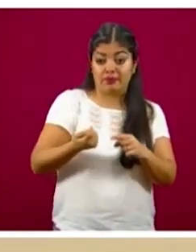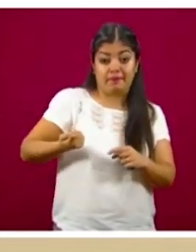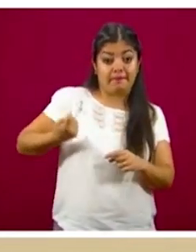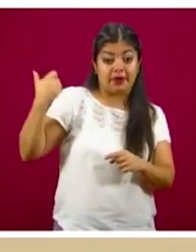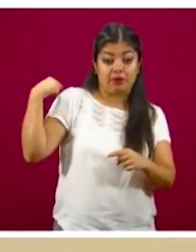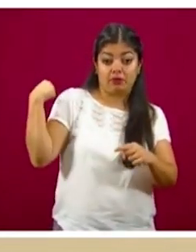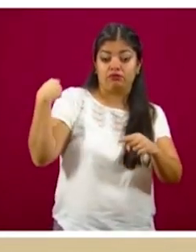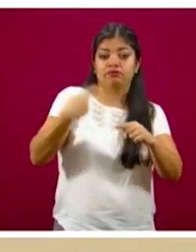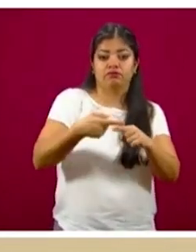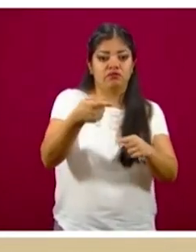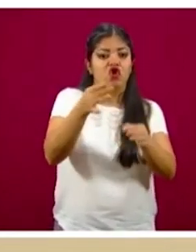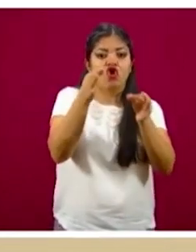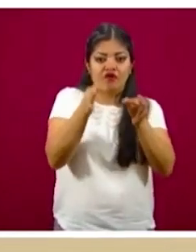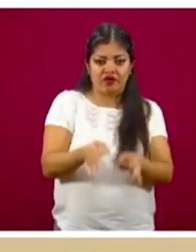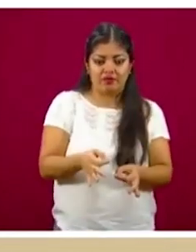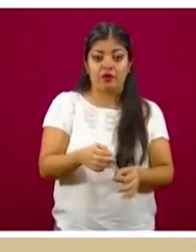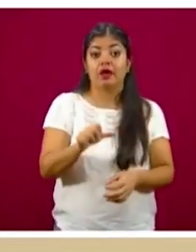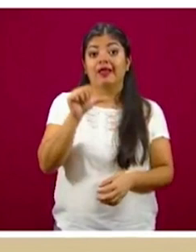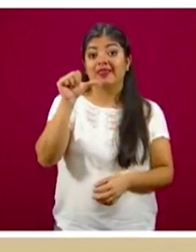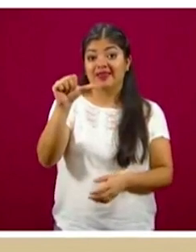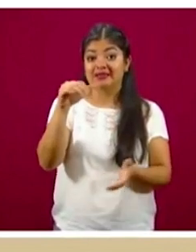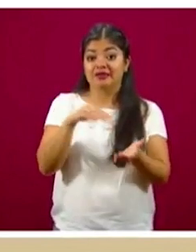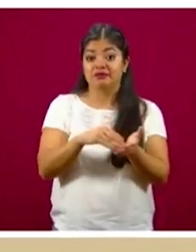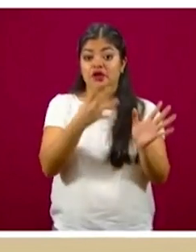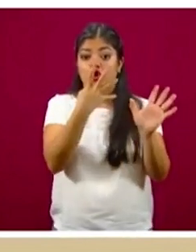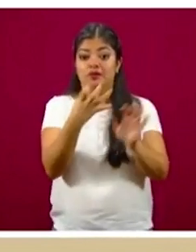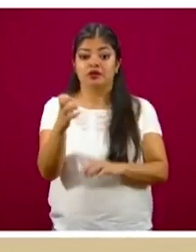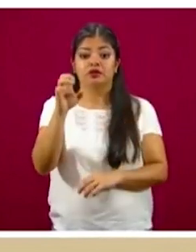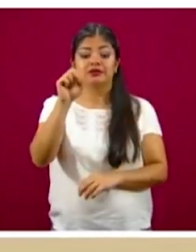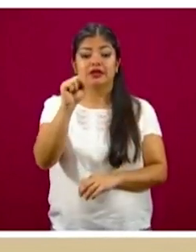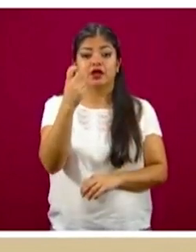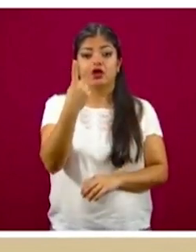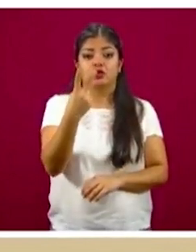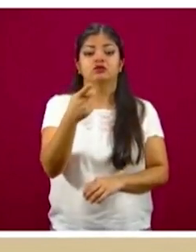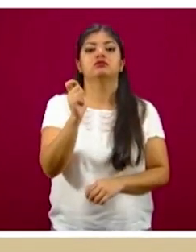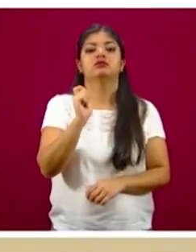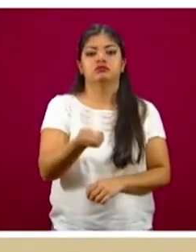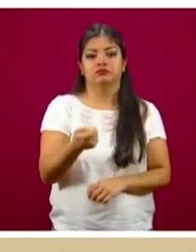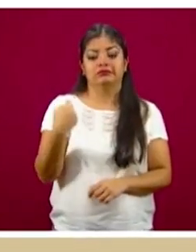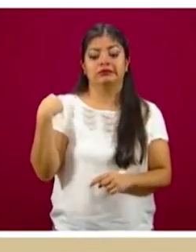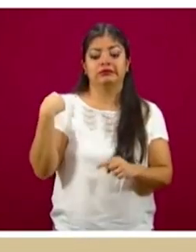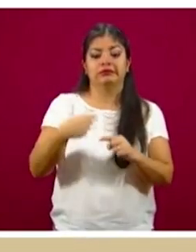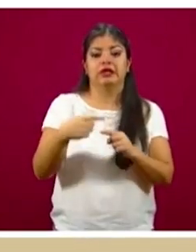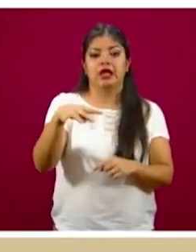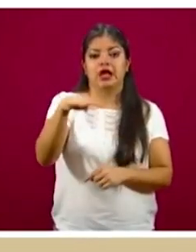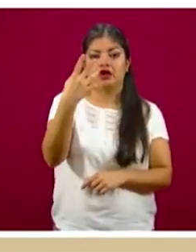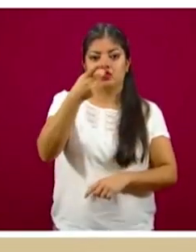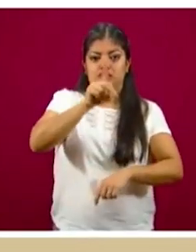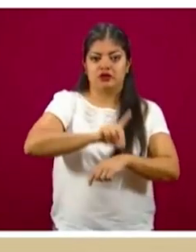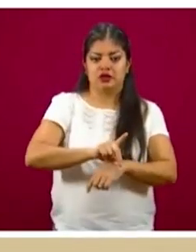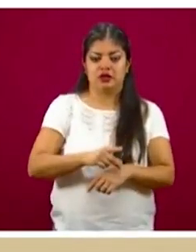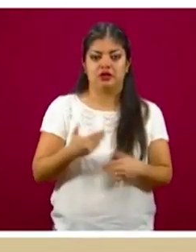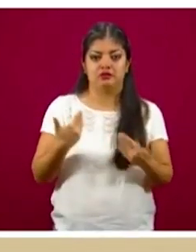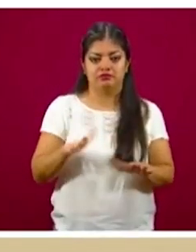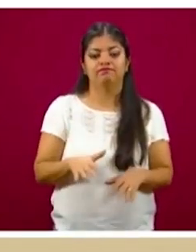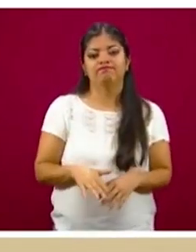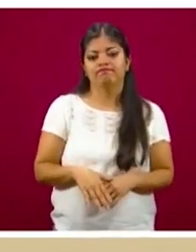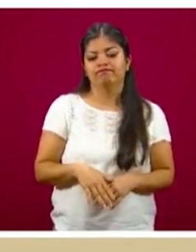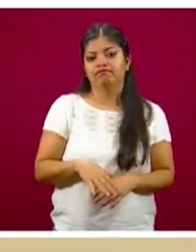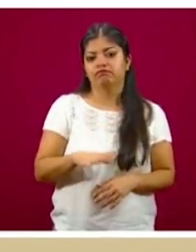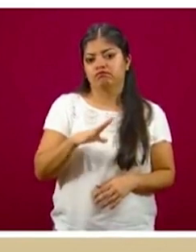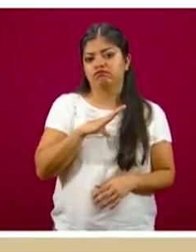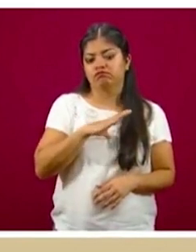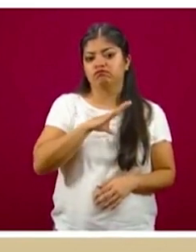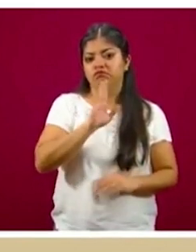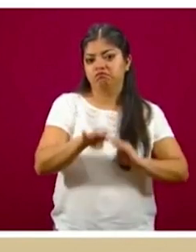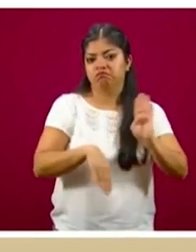primer caso y de ellos 16 1962 han ocurrido en los últimos 14 días desafortunadamente